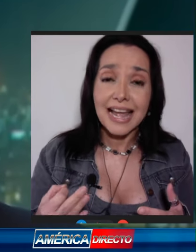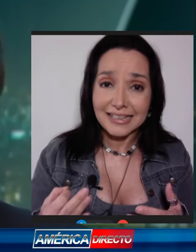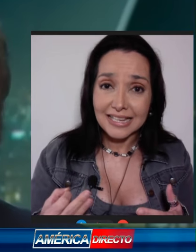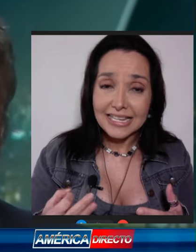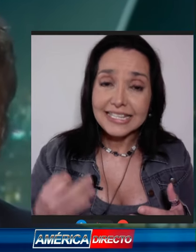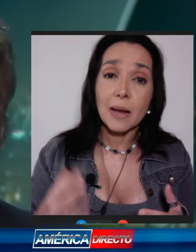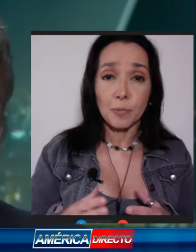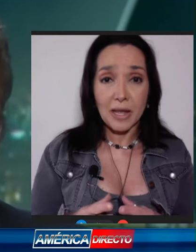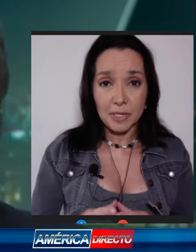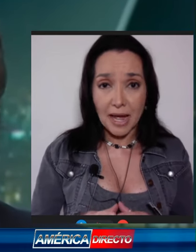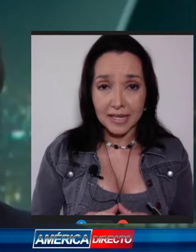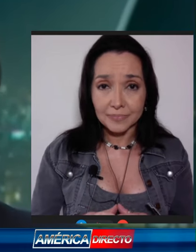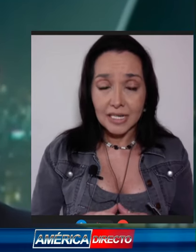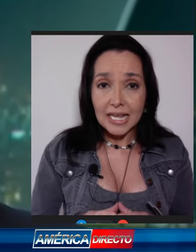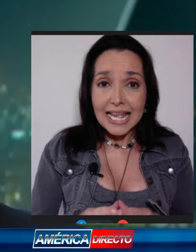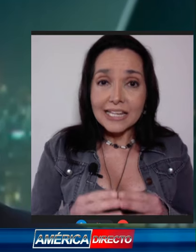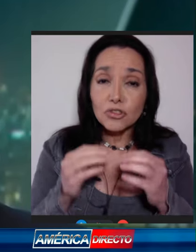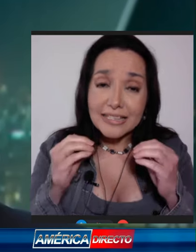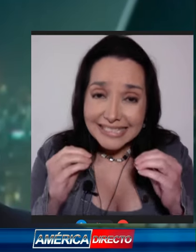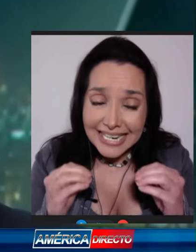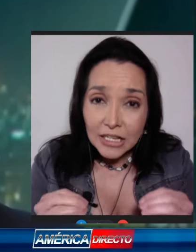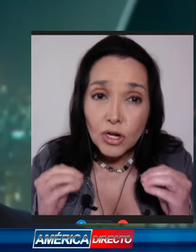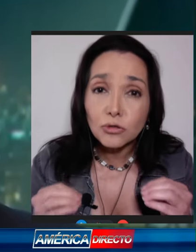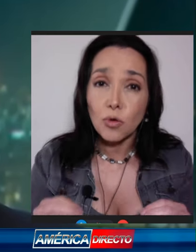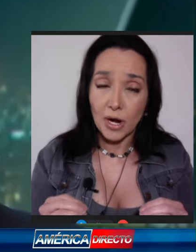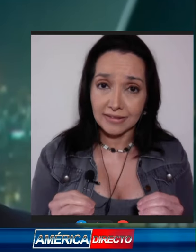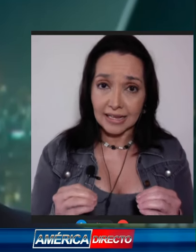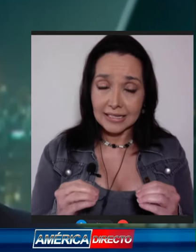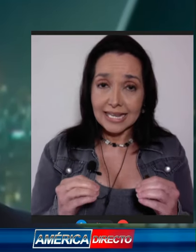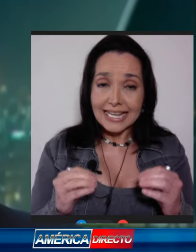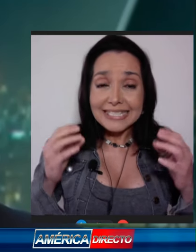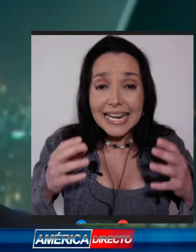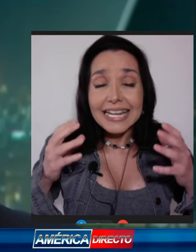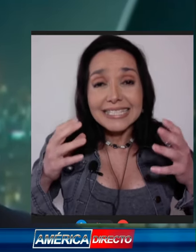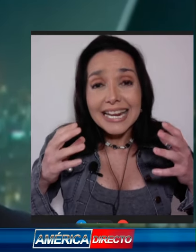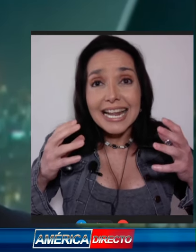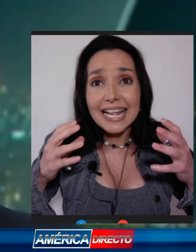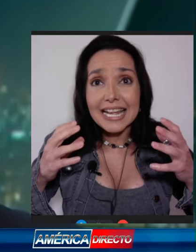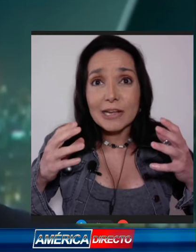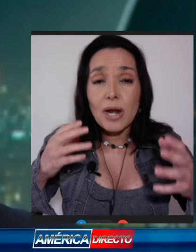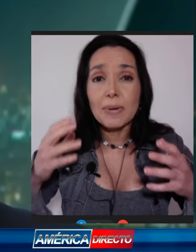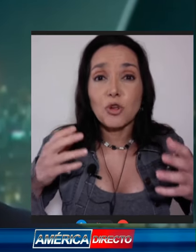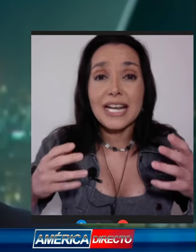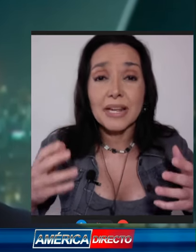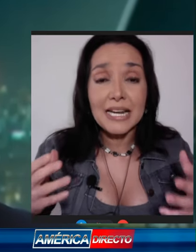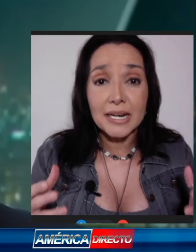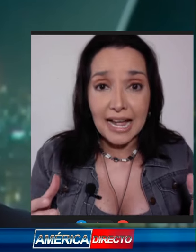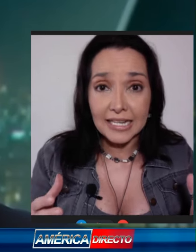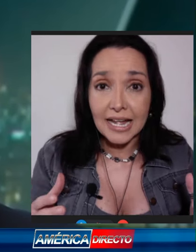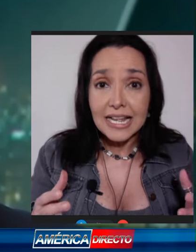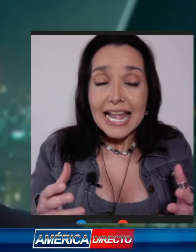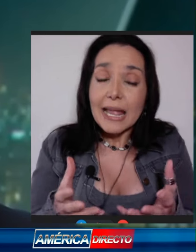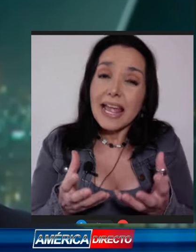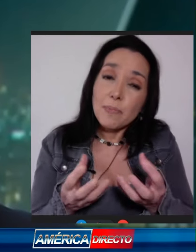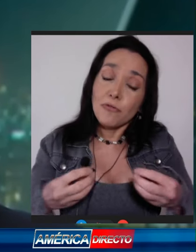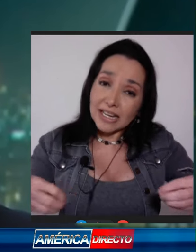la libertad y a la propiedad privada. Entonces, teniendo eso en cuenta y ser una persona liberal